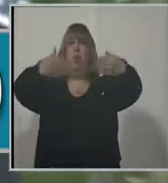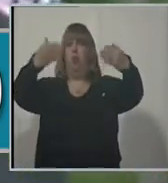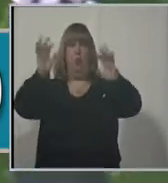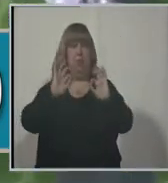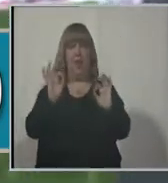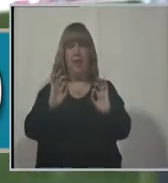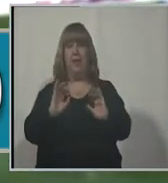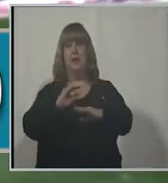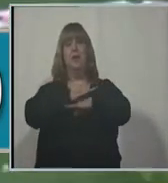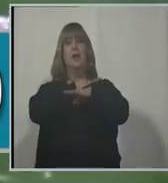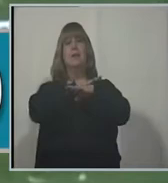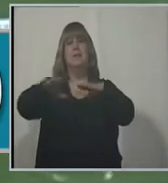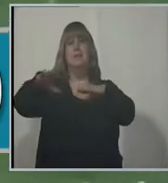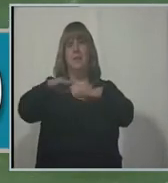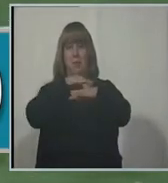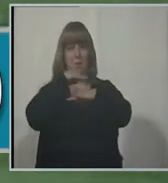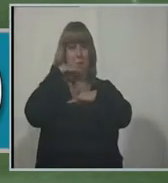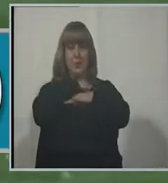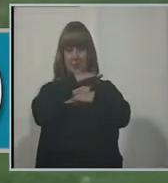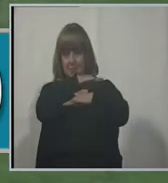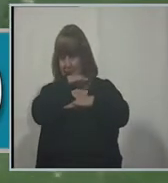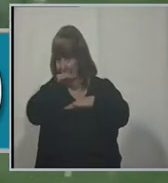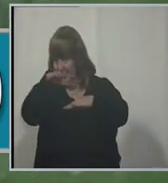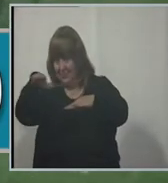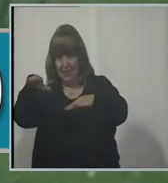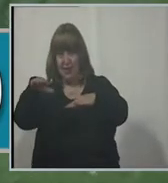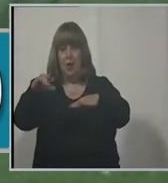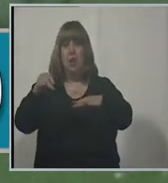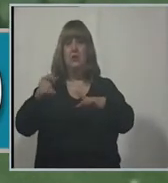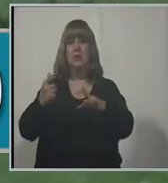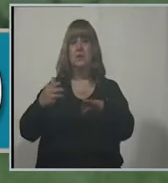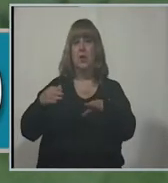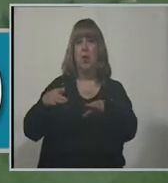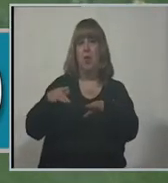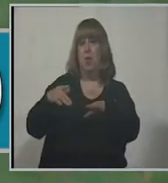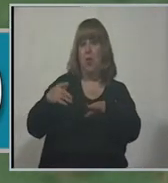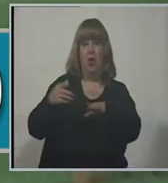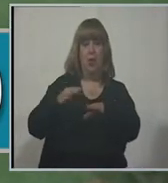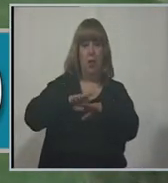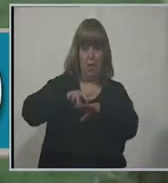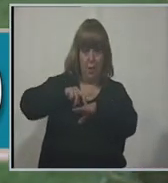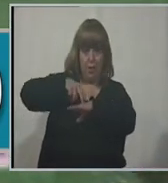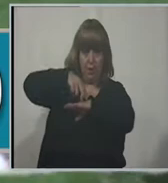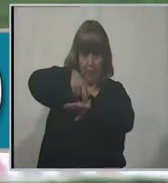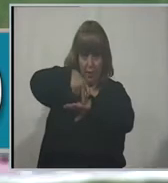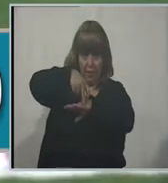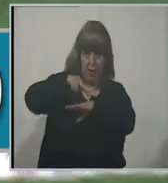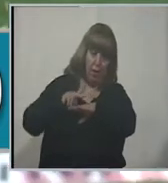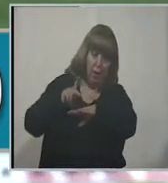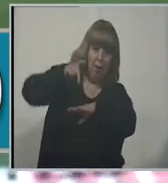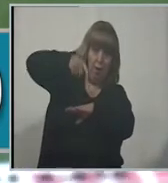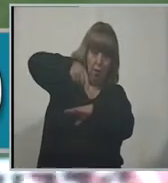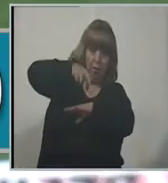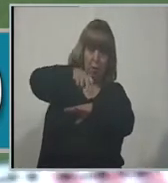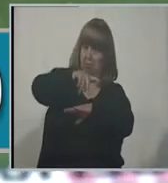plaza pública comprenda o incluya las calles como prioridad peatón, más allá de que no se interrumpe, por